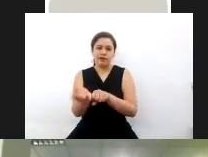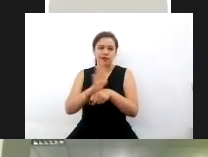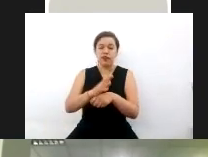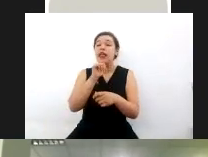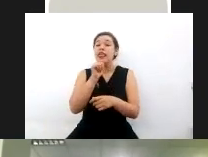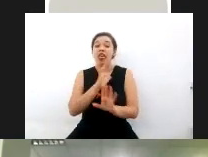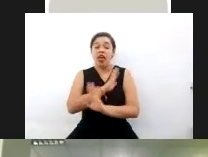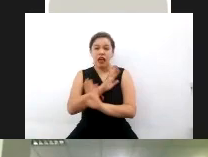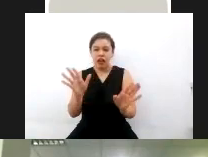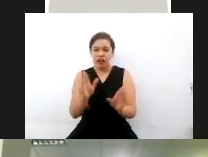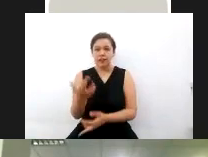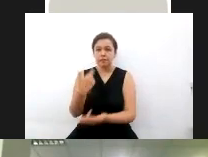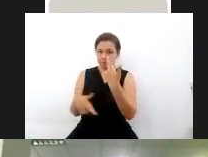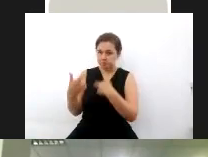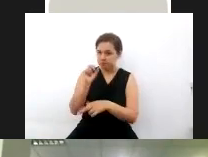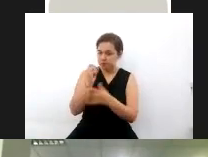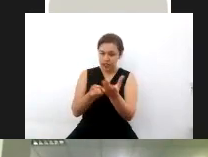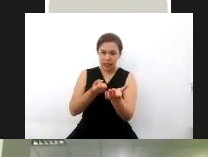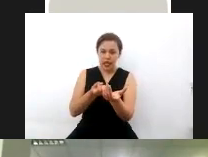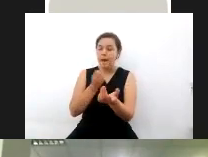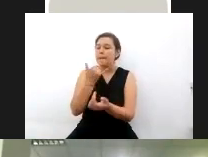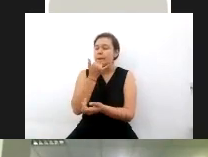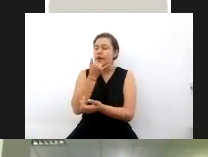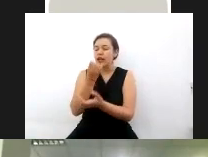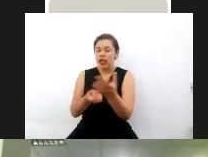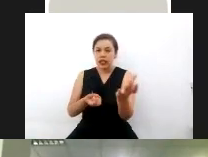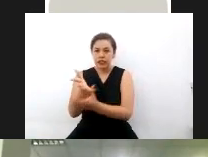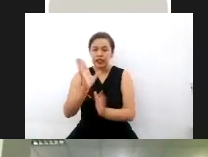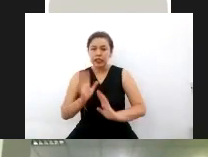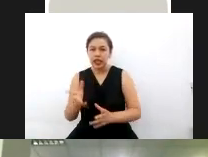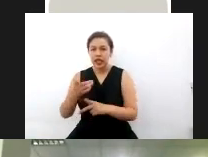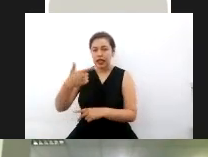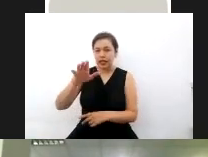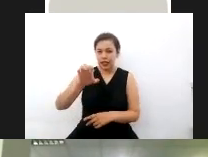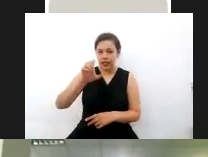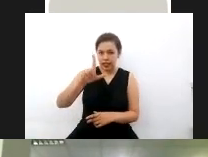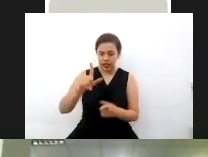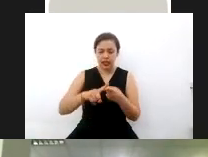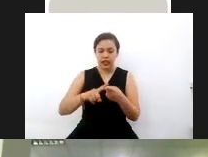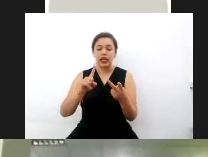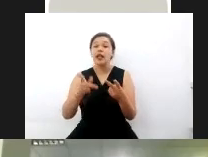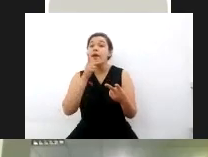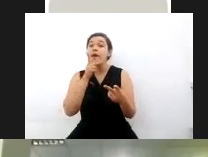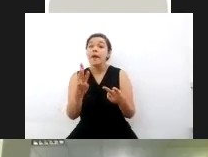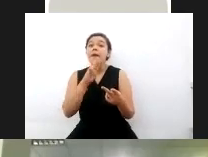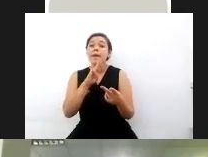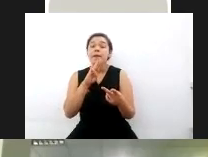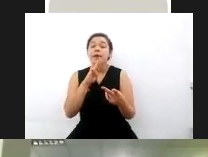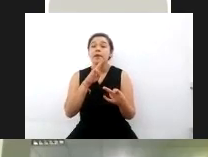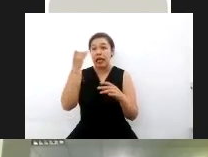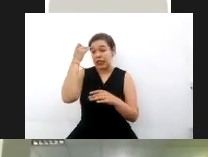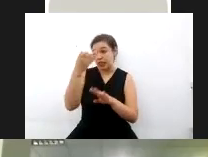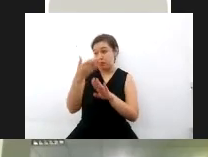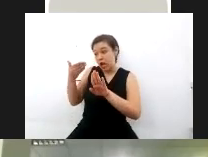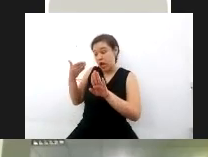El egreso va a ser de la misma forma, va a ser aplicando el gel, los papás van a tener que llegar con tiempo, lavarse